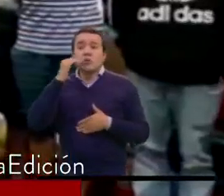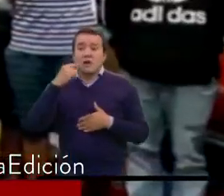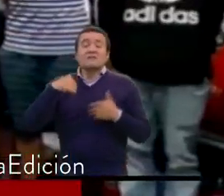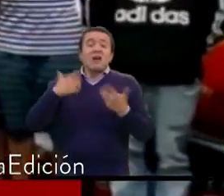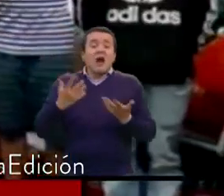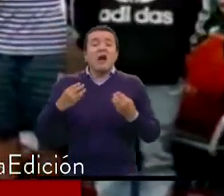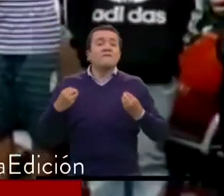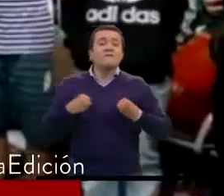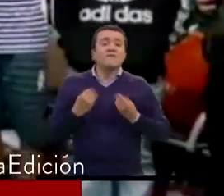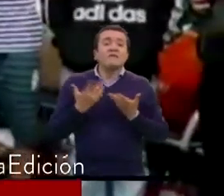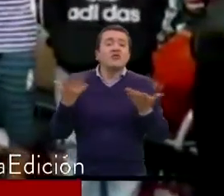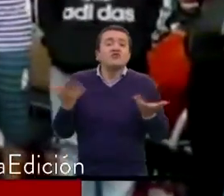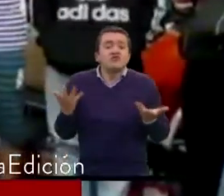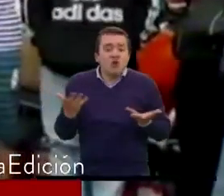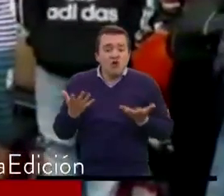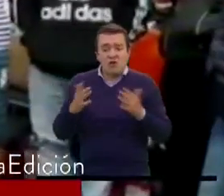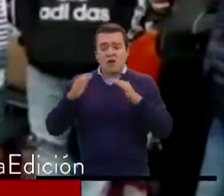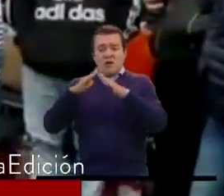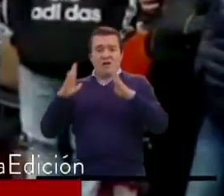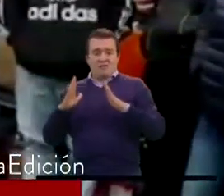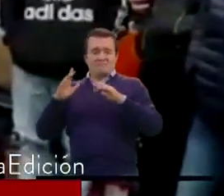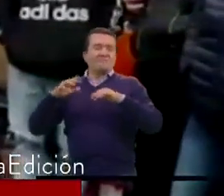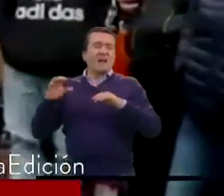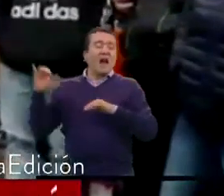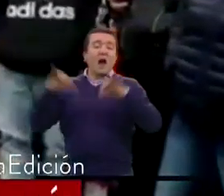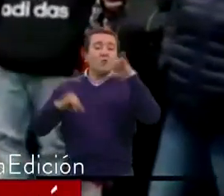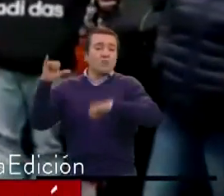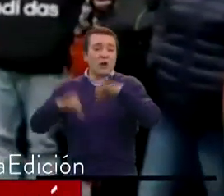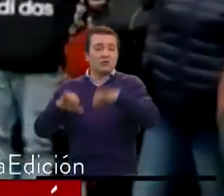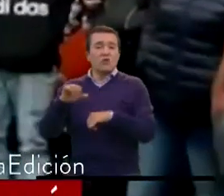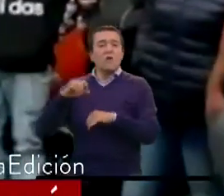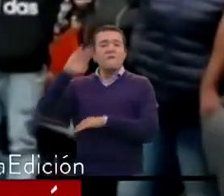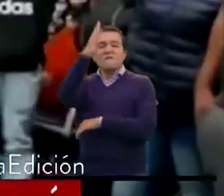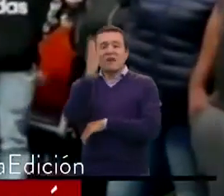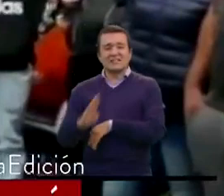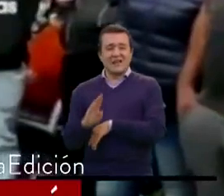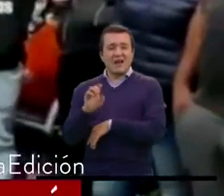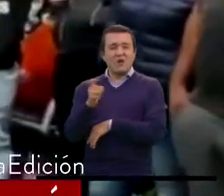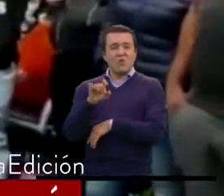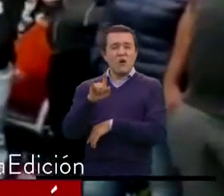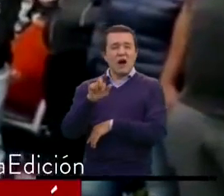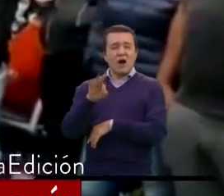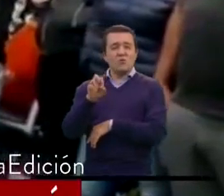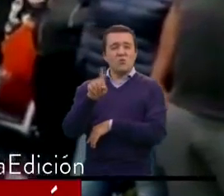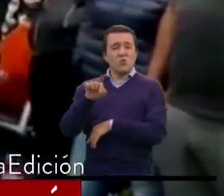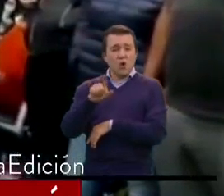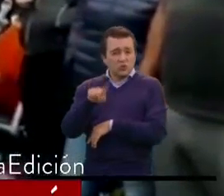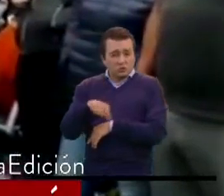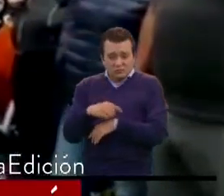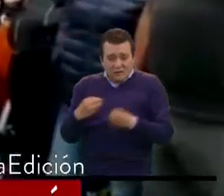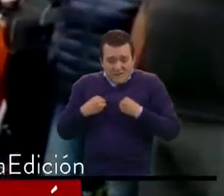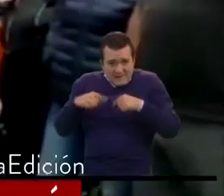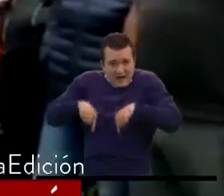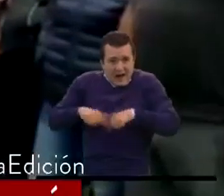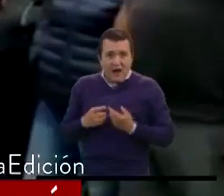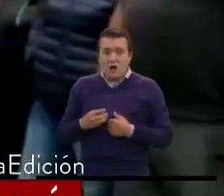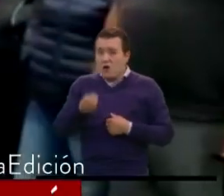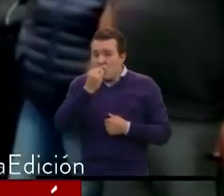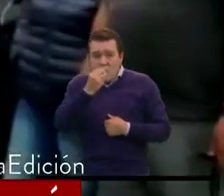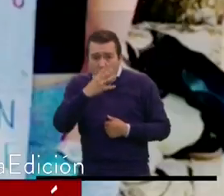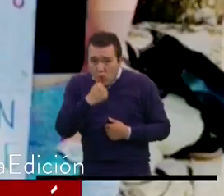Aeropuerto Internacional de Guarulhos. Estamos sin comida, estamos sin en dónde dormir. Necesitamos su